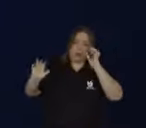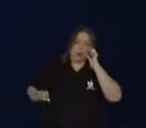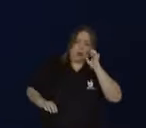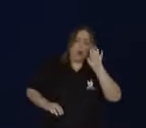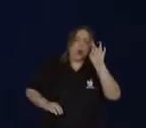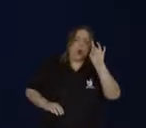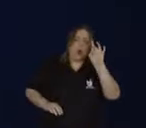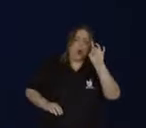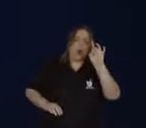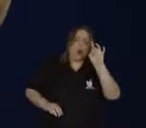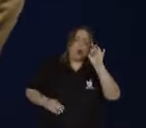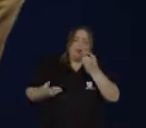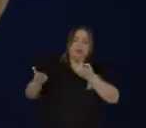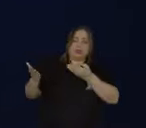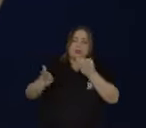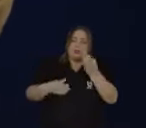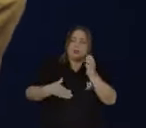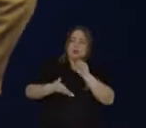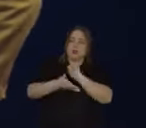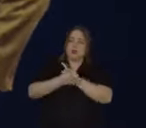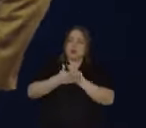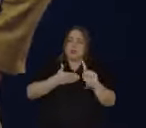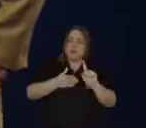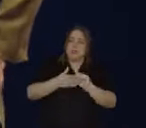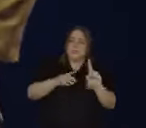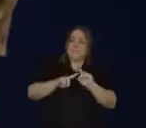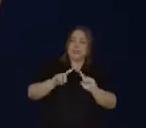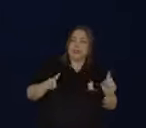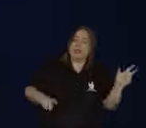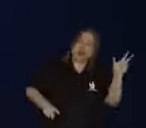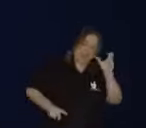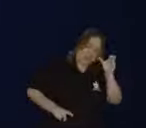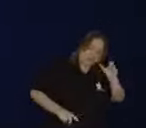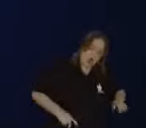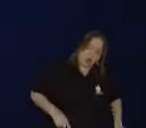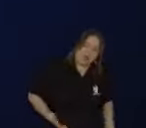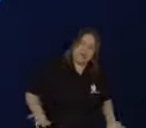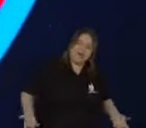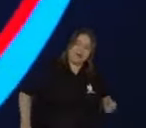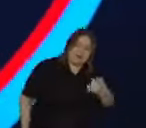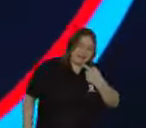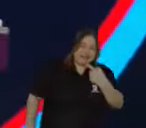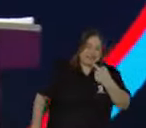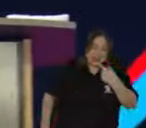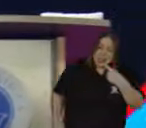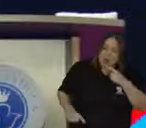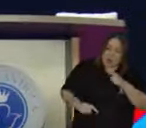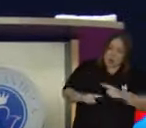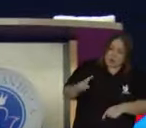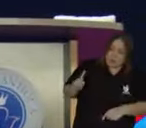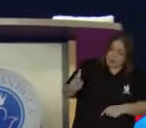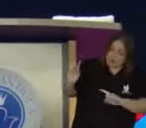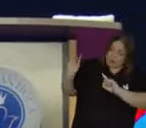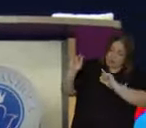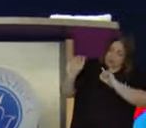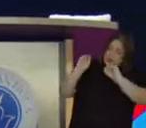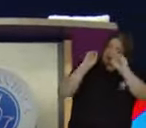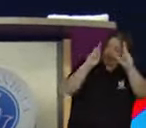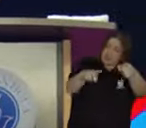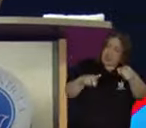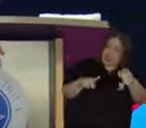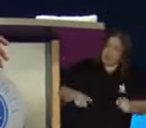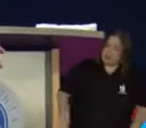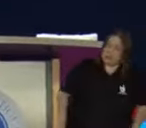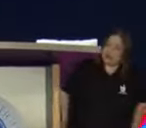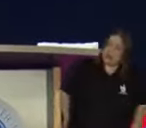por semana. Yo no tengo problema, te van a decir del infierno. Pero no podés ir hacia donde Dios te quiera llevar